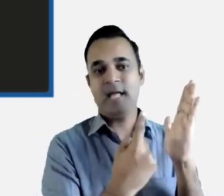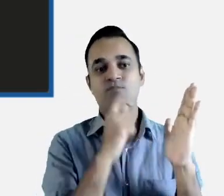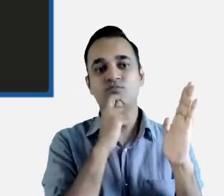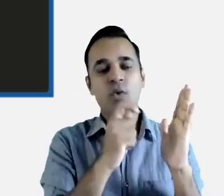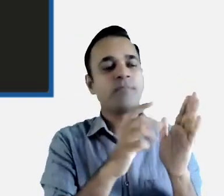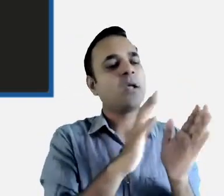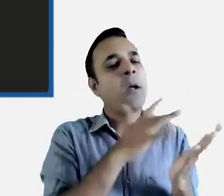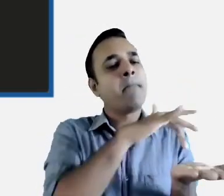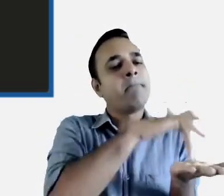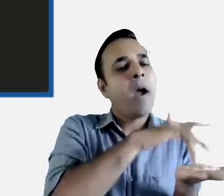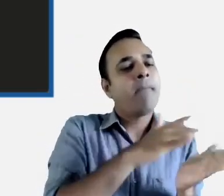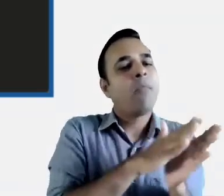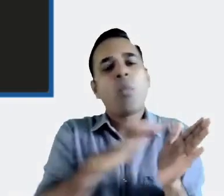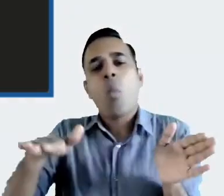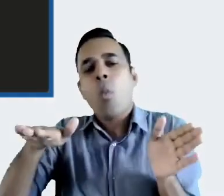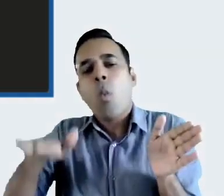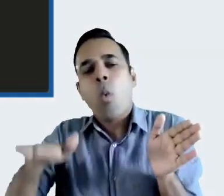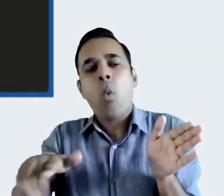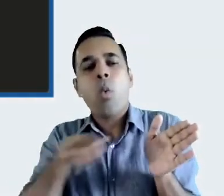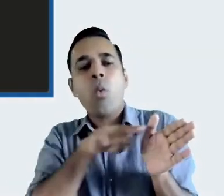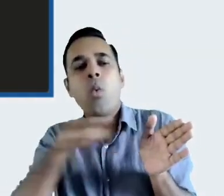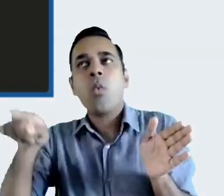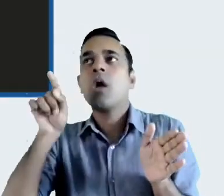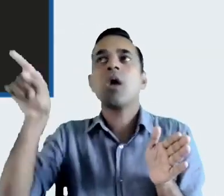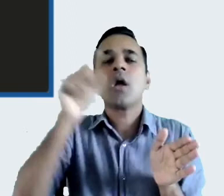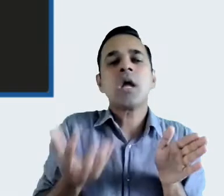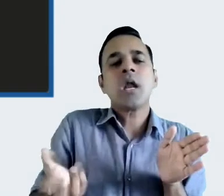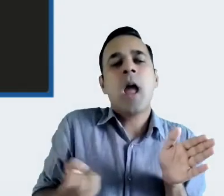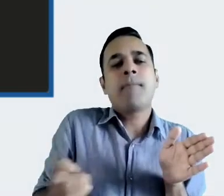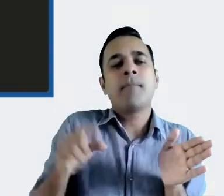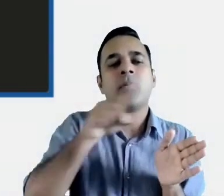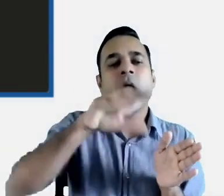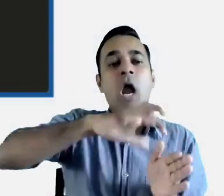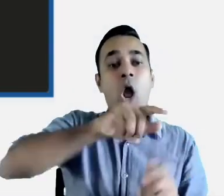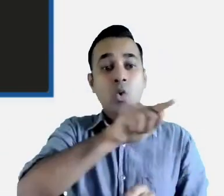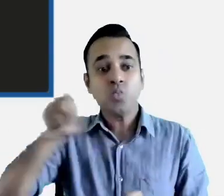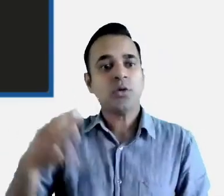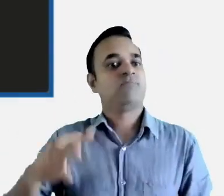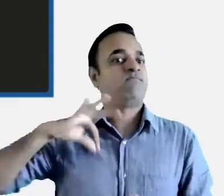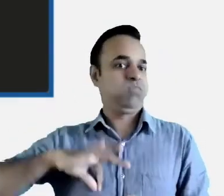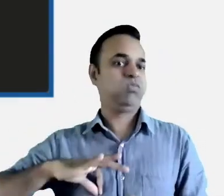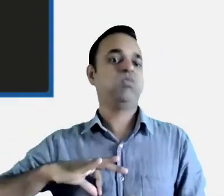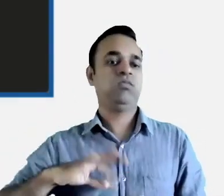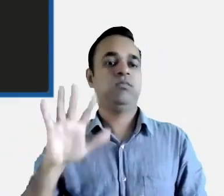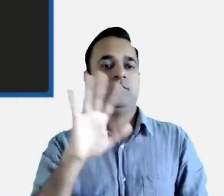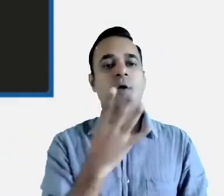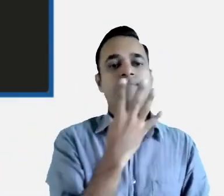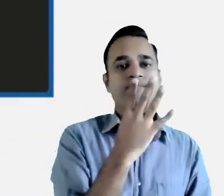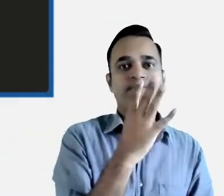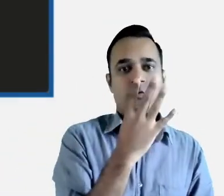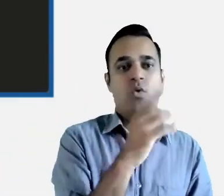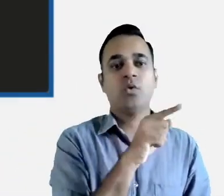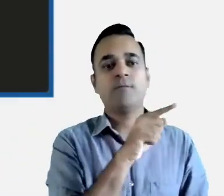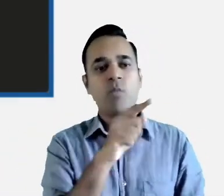que priorice la resiliencia con miras al futuro. Por ese motivo, el informe presentado por